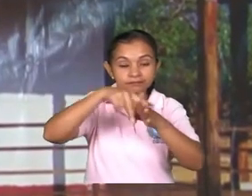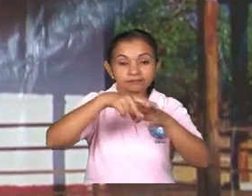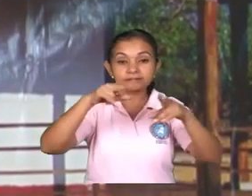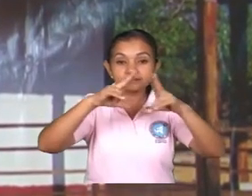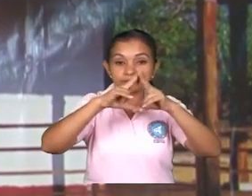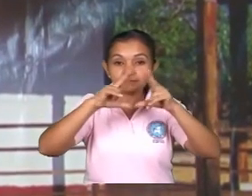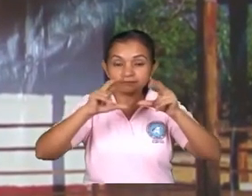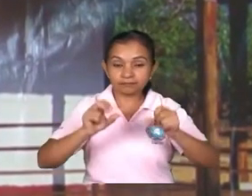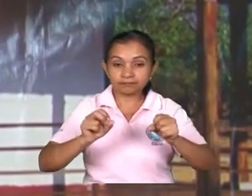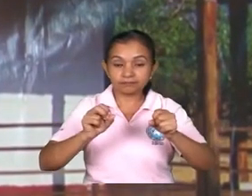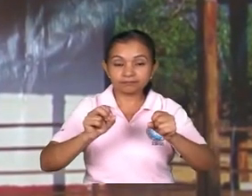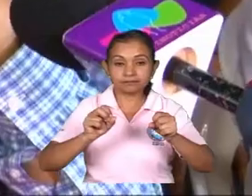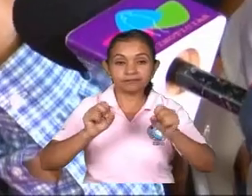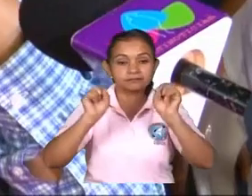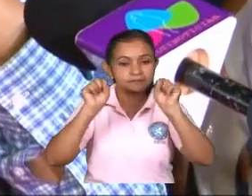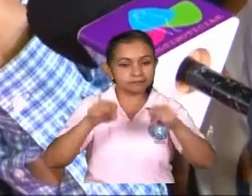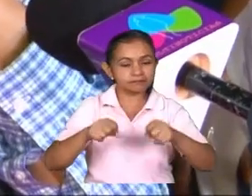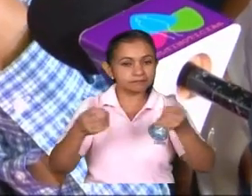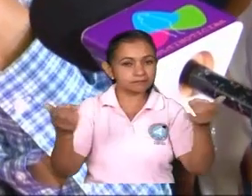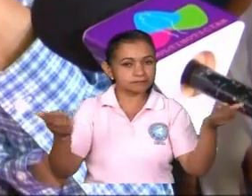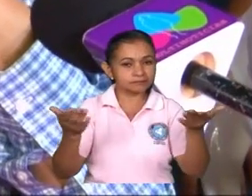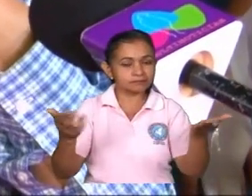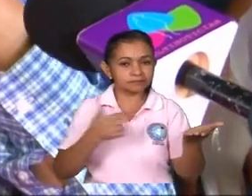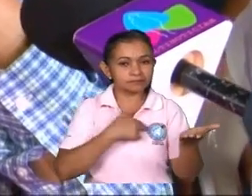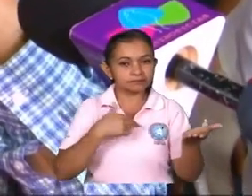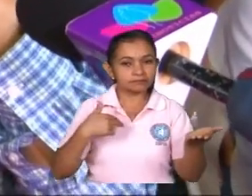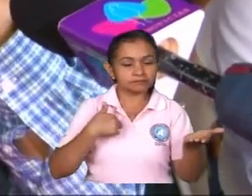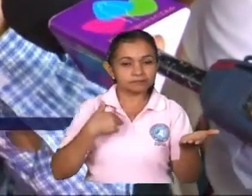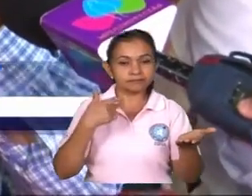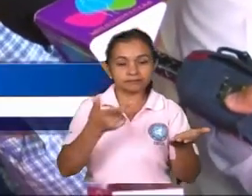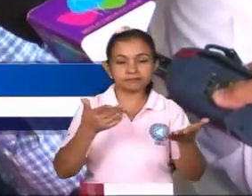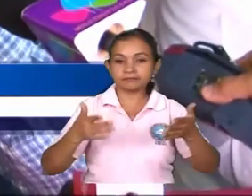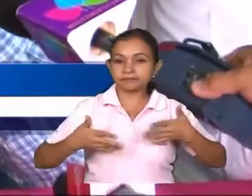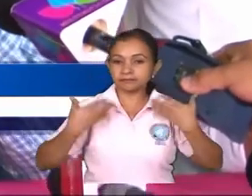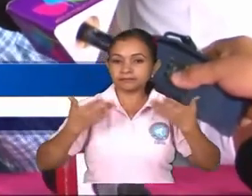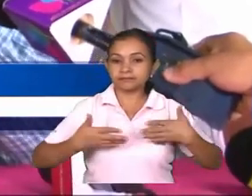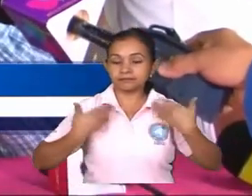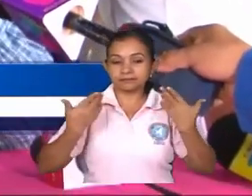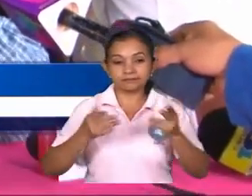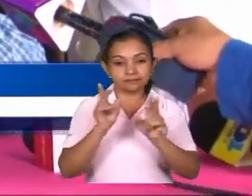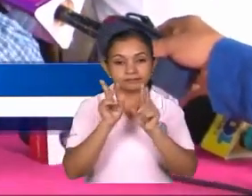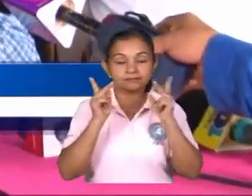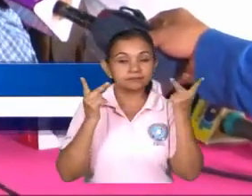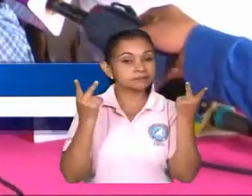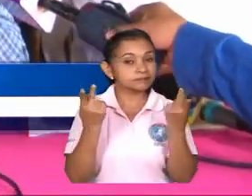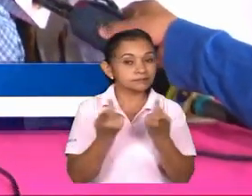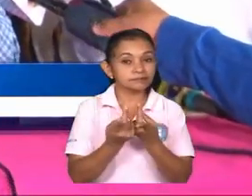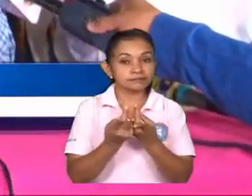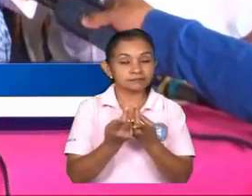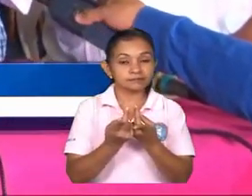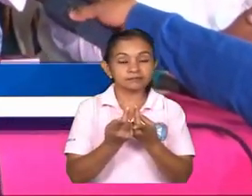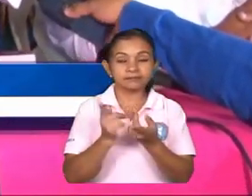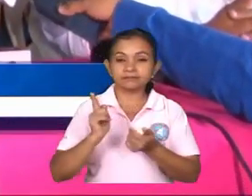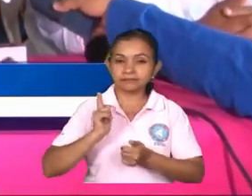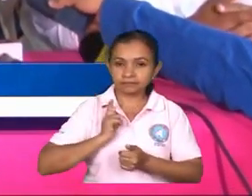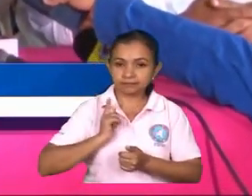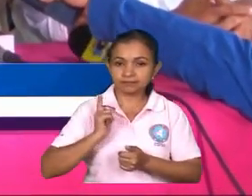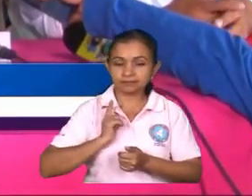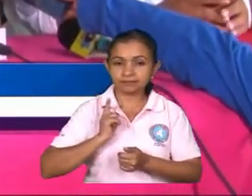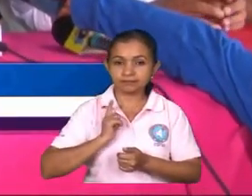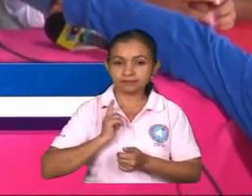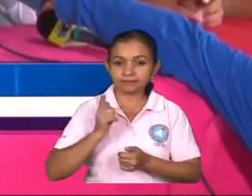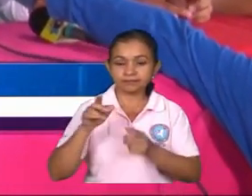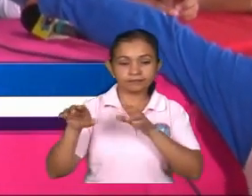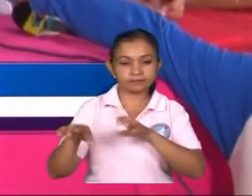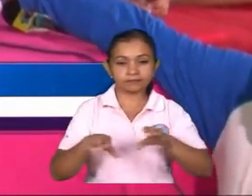nacional, y esto pues nos da esa alegría a nuestro pueblo de estar en